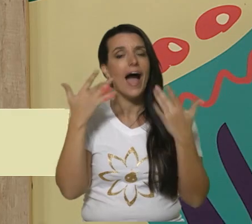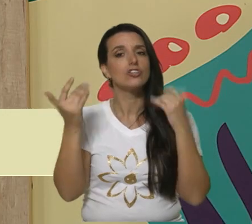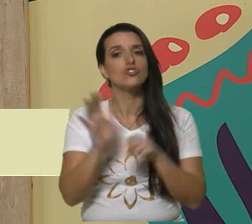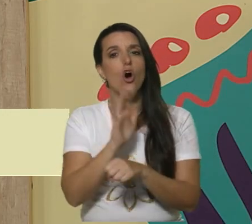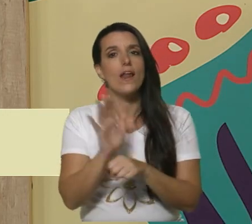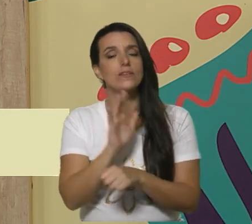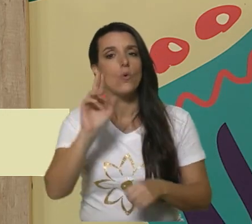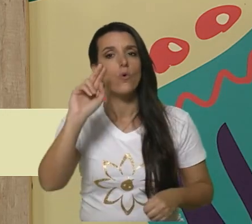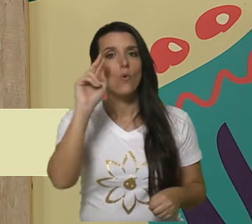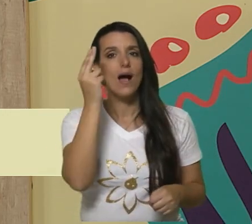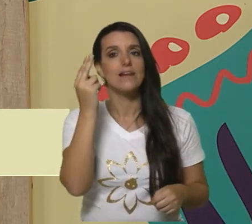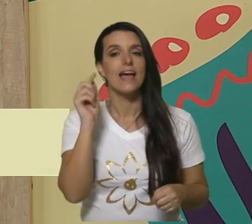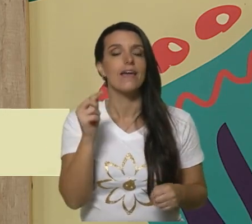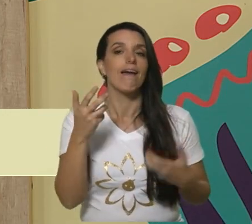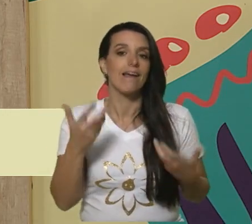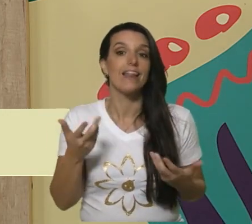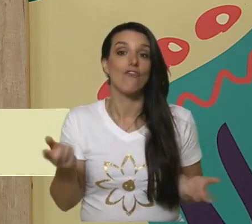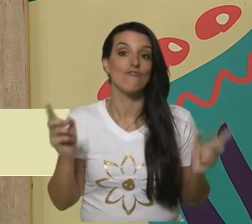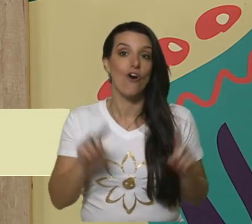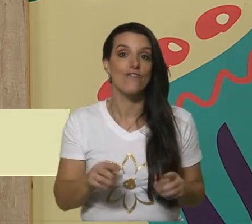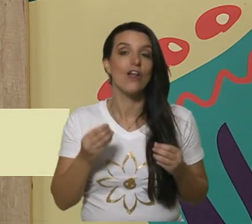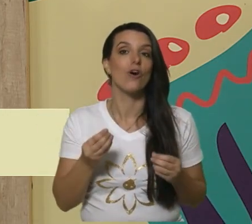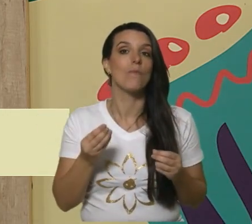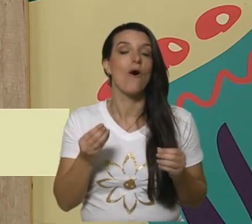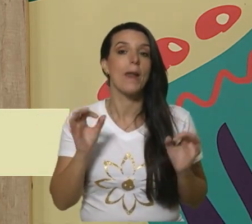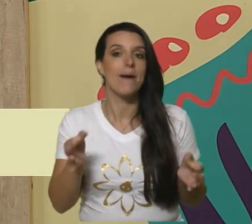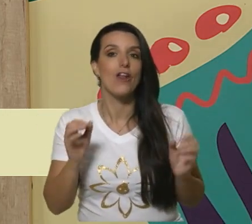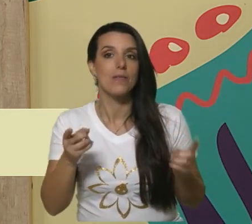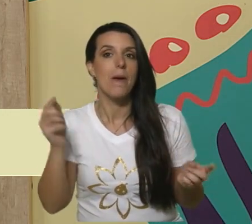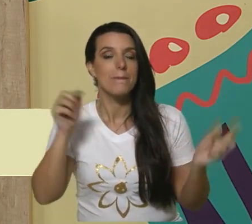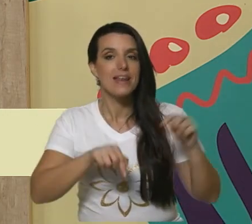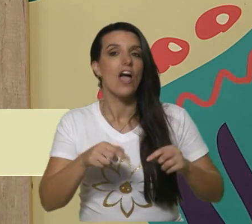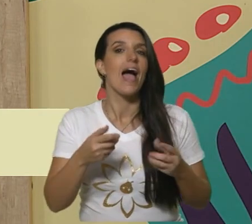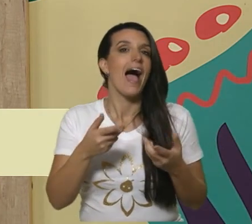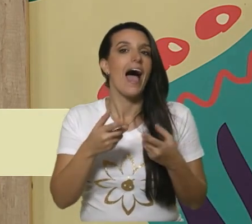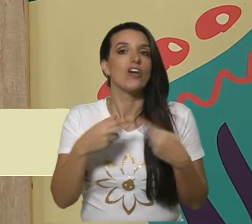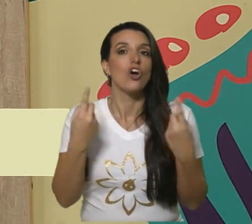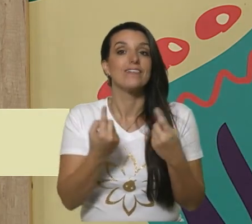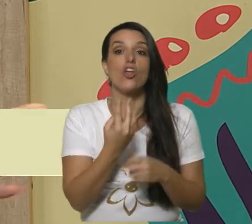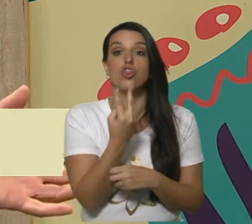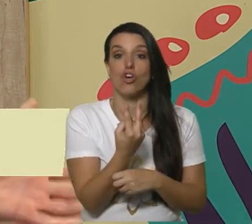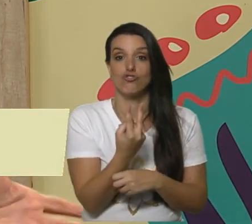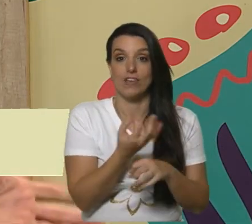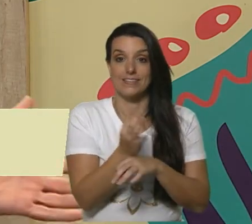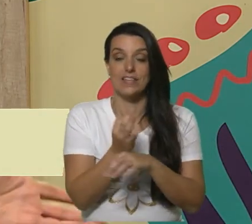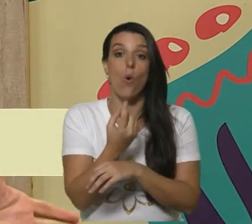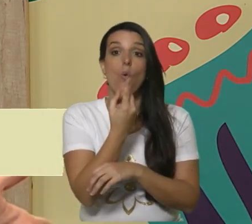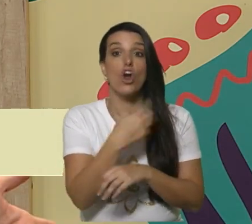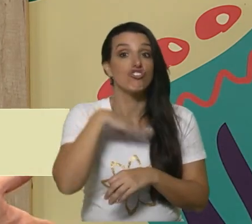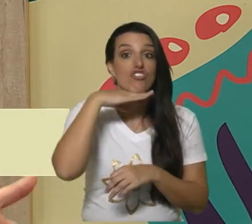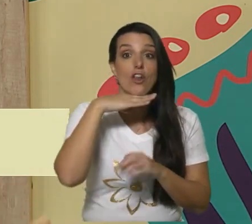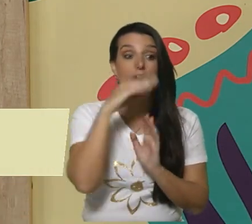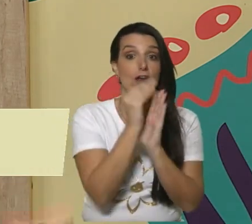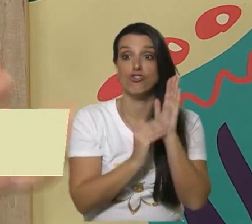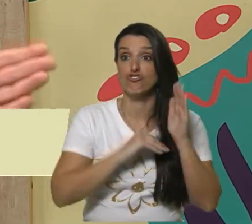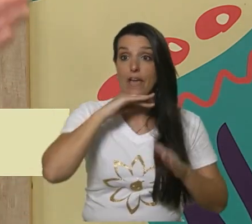y las actrices uruguayas y me dieron muchas ganas de volver con betiana Romano que es mi productor dijimos vamos a arriesgarnos a hacer dos en vez de uno porque se llenó me quedé sin lugar la